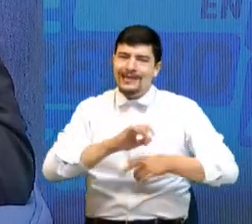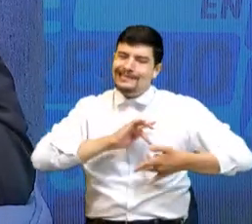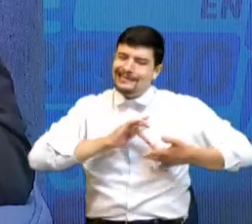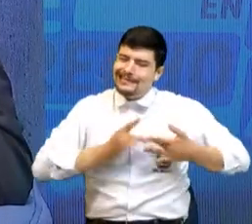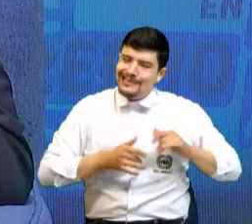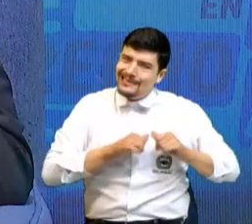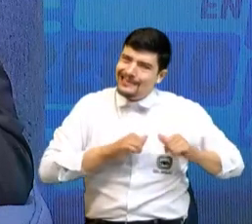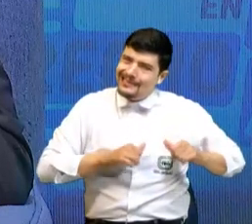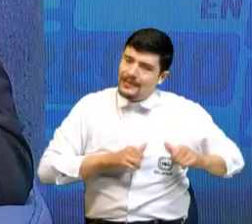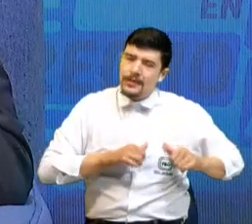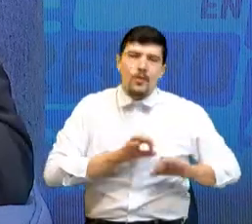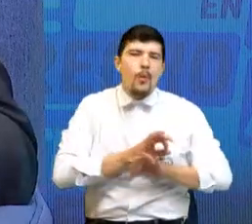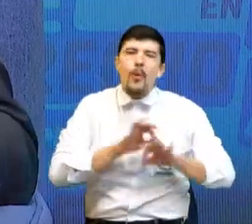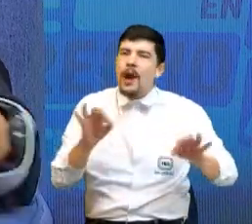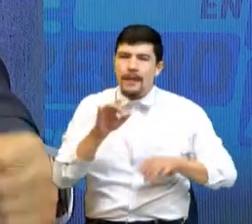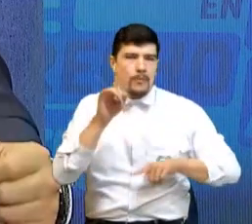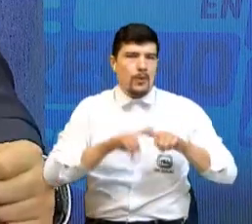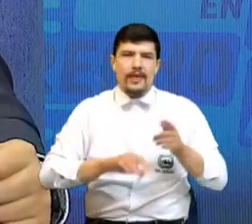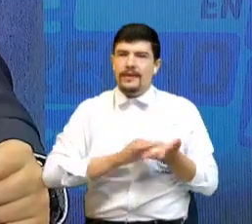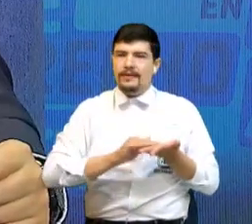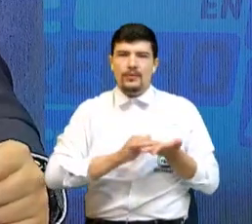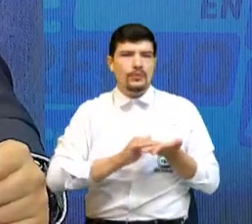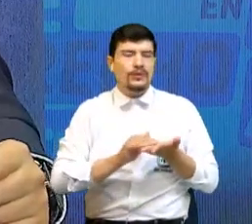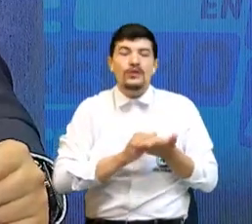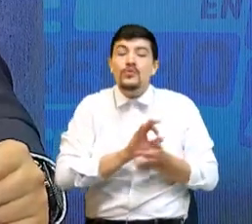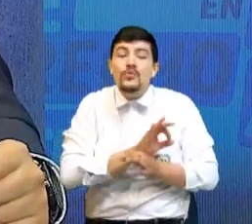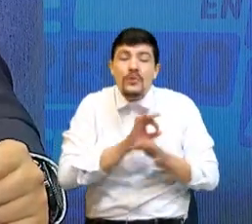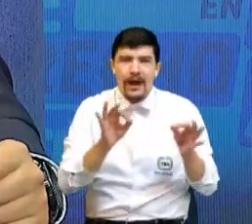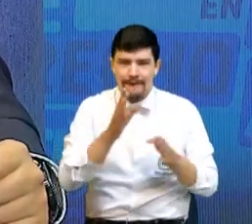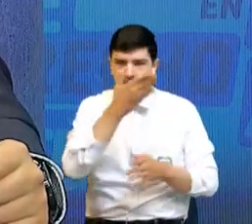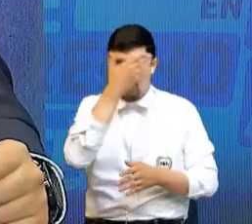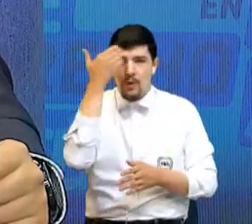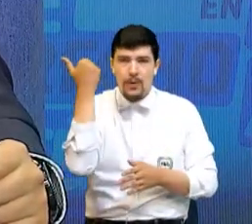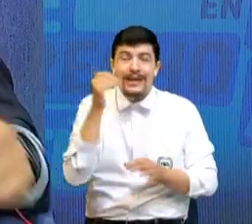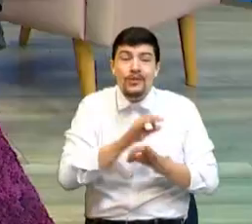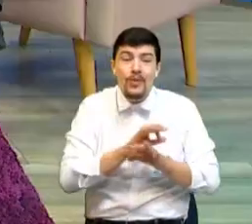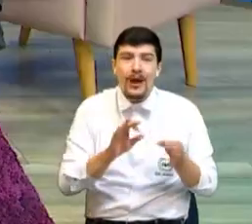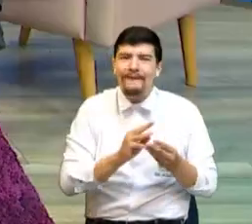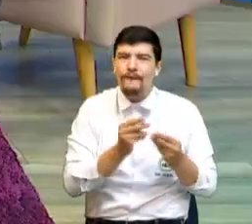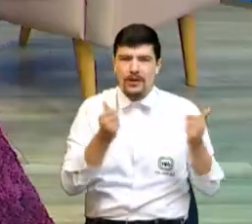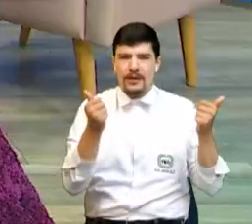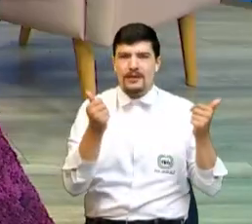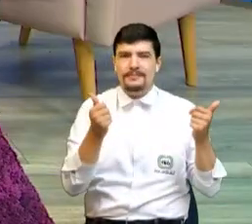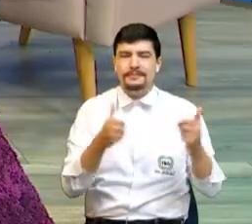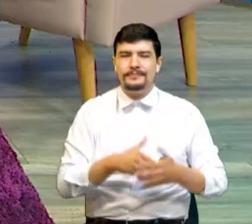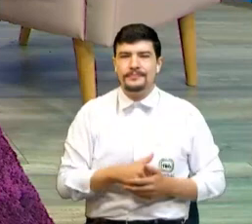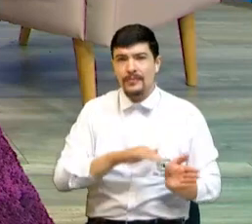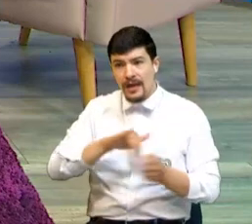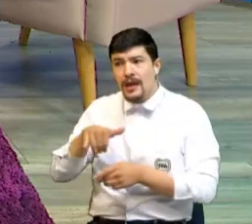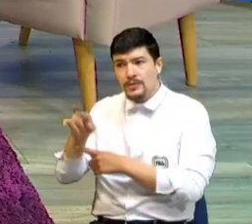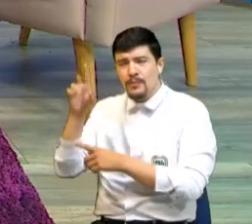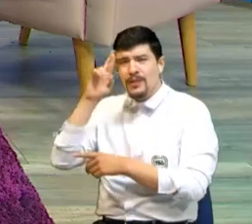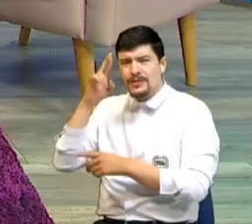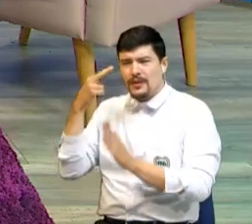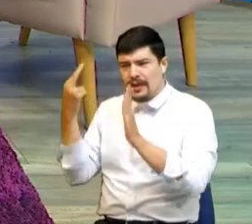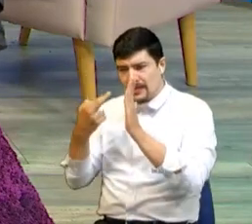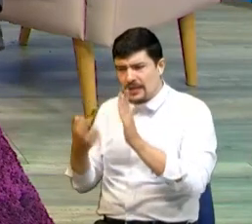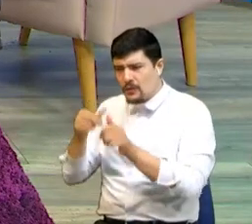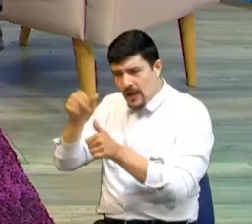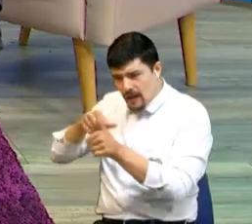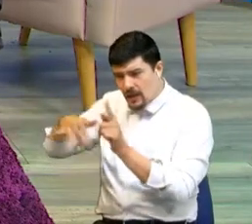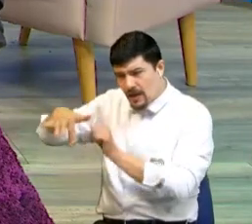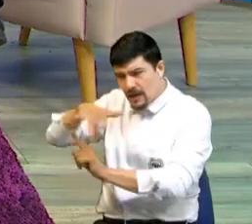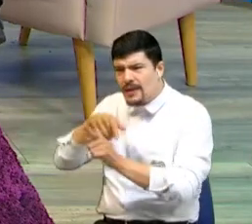son imborrables. Empecemos, abogado, como revisando el contexto de cada una de estas situaciones que se ven en el